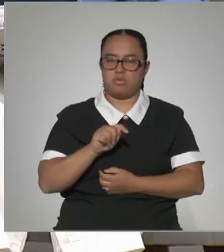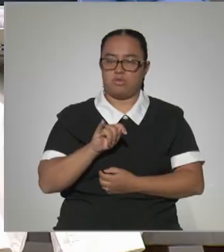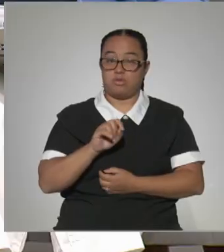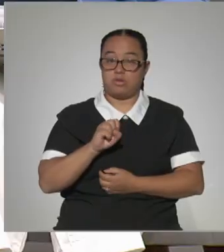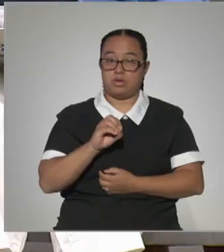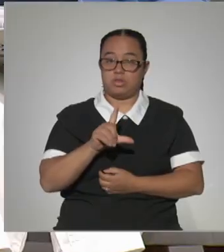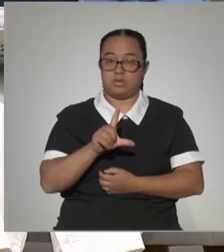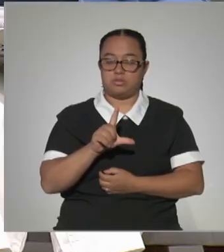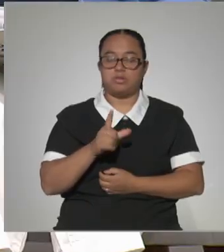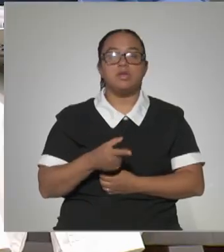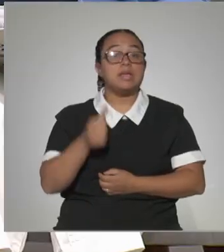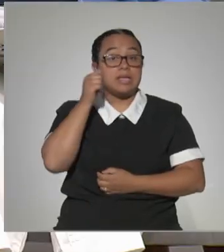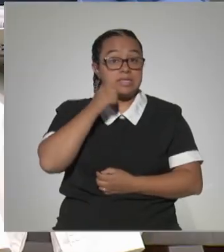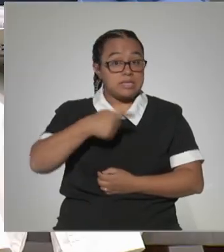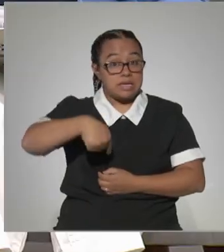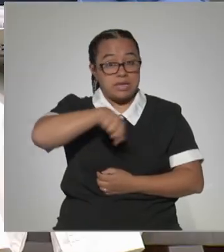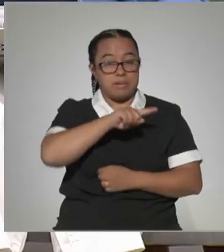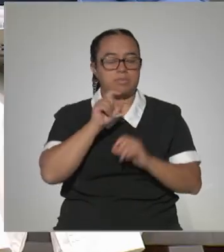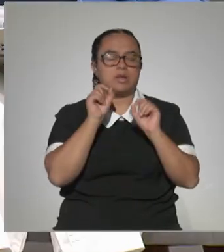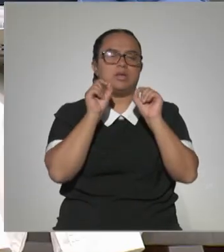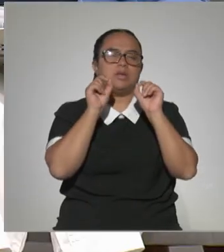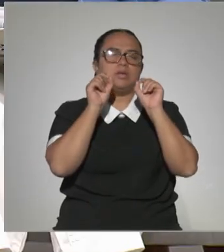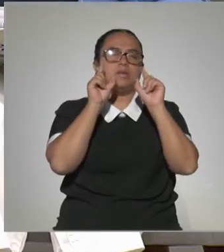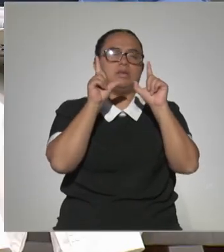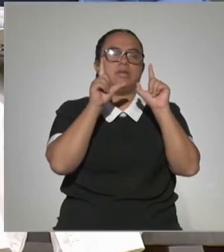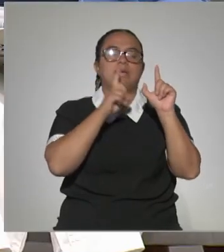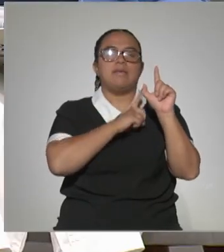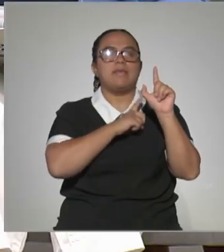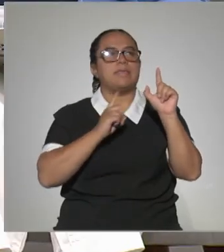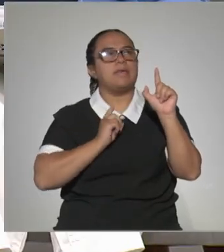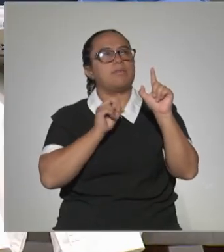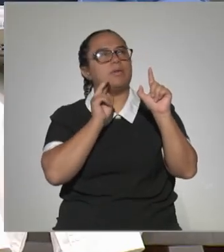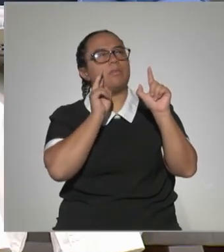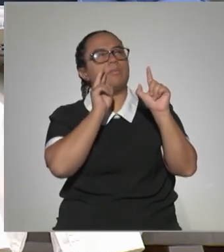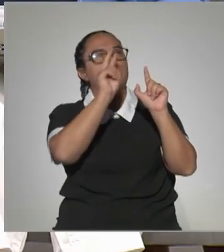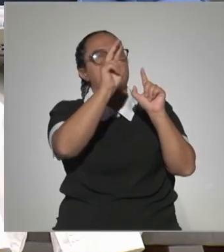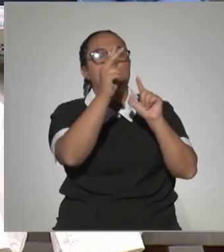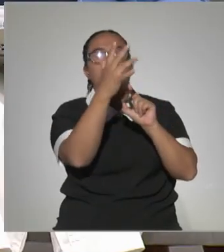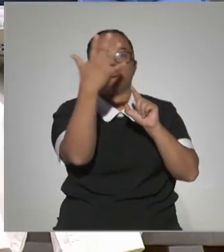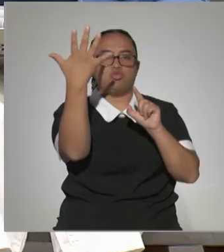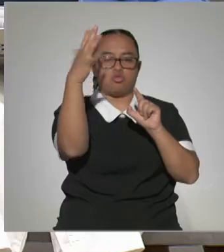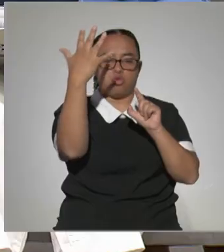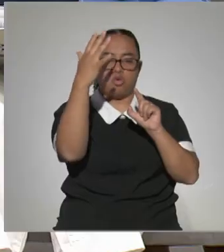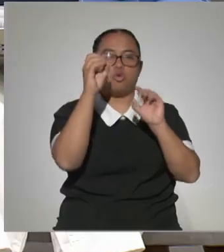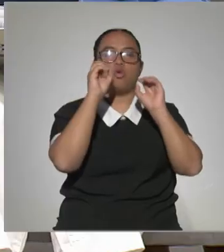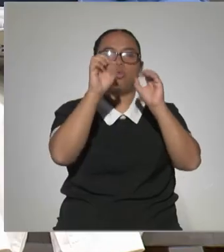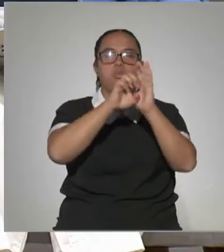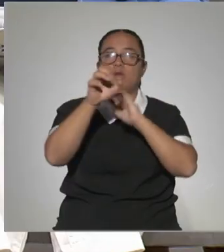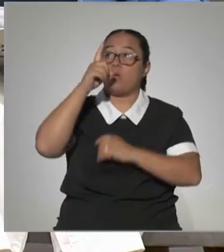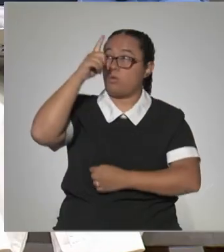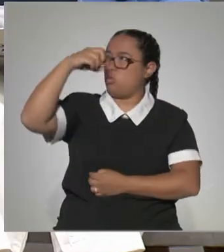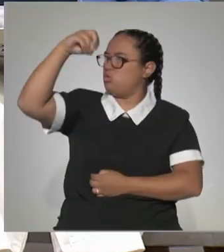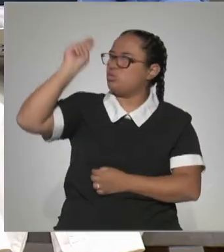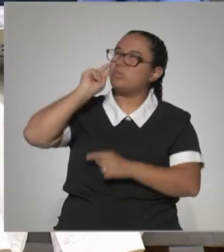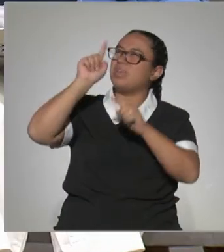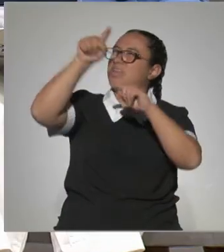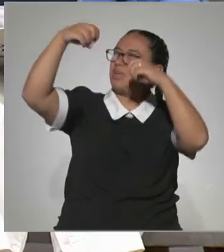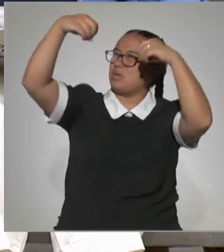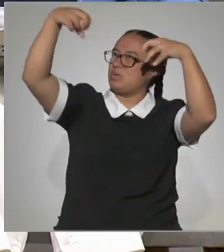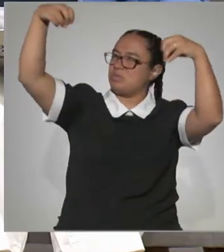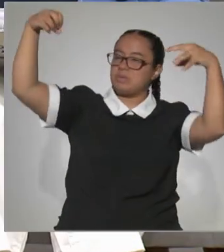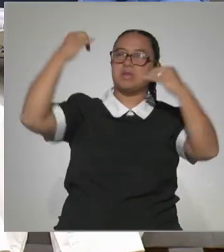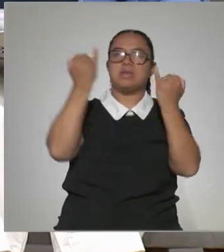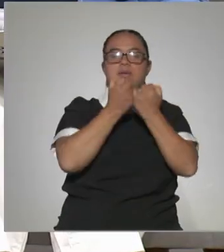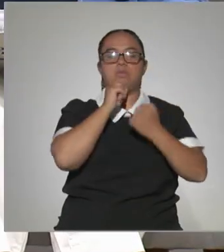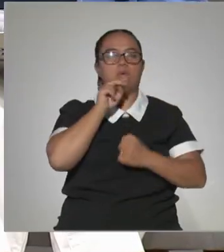lo recomendado es ver a la luz del sol o ver a focos como estos en el estudio, en caso